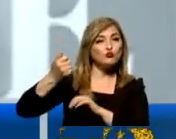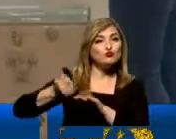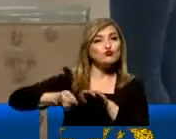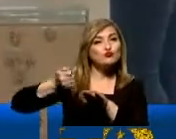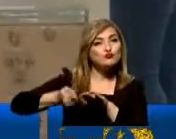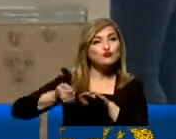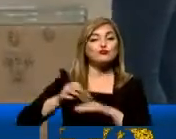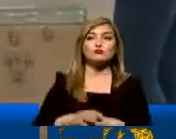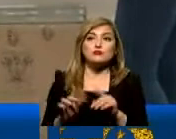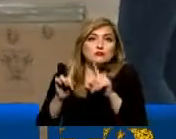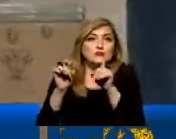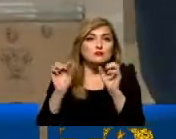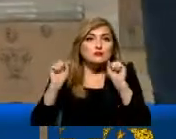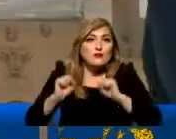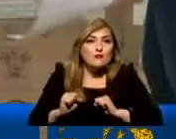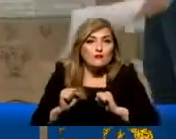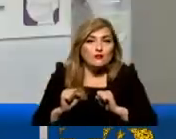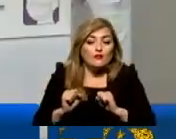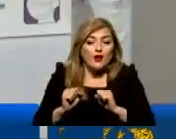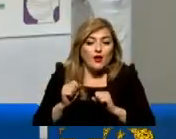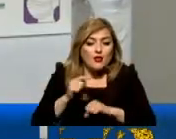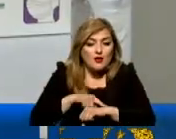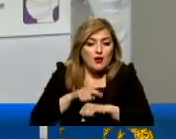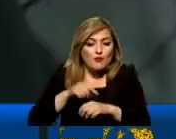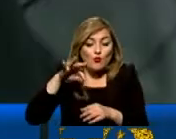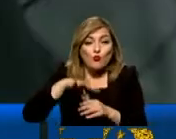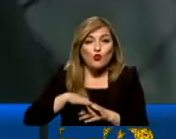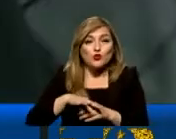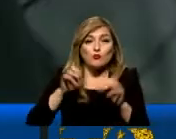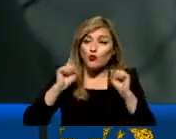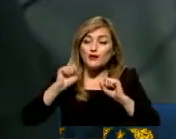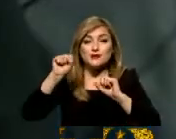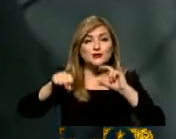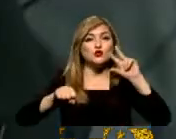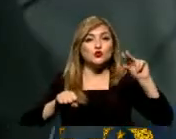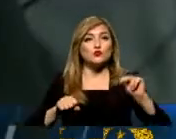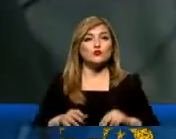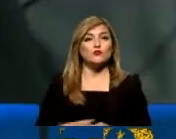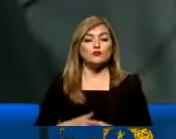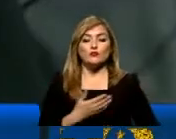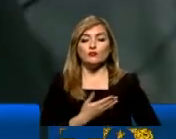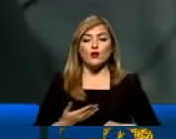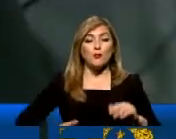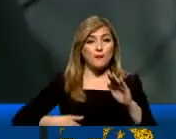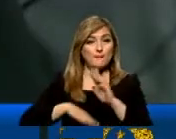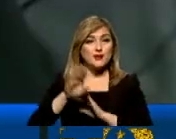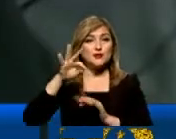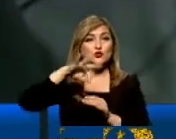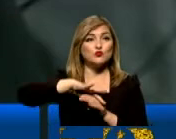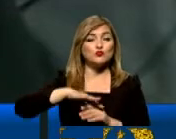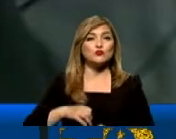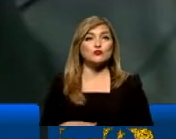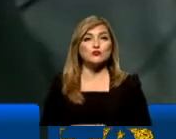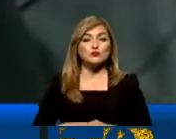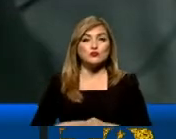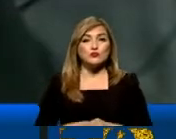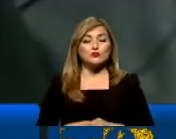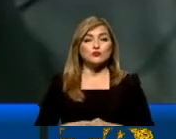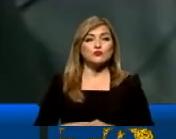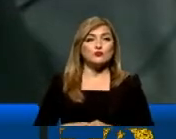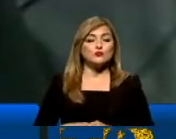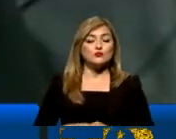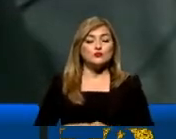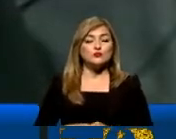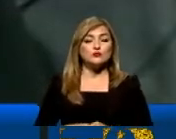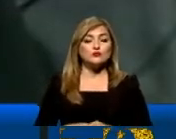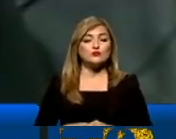Estado la posibilidad de ampliar el tiempo de sufragio. Que la señora presidenta del máximo organismo electoral, en su nombre y